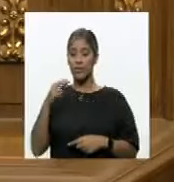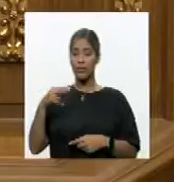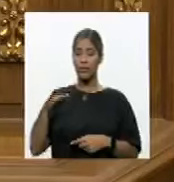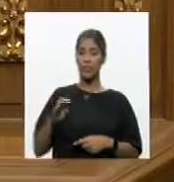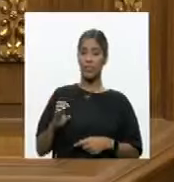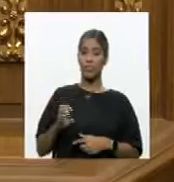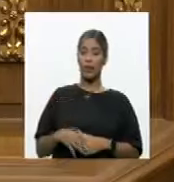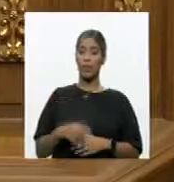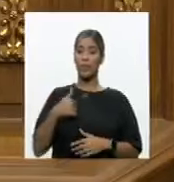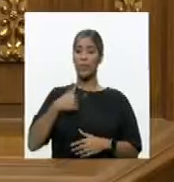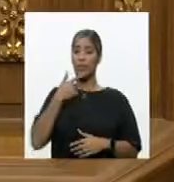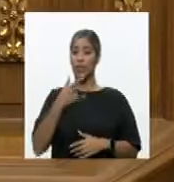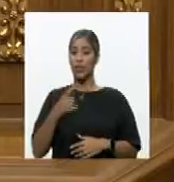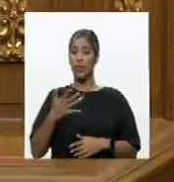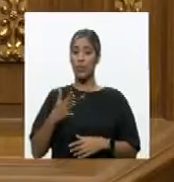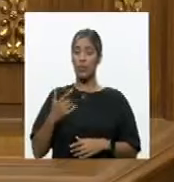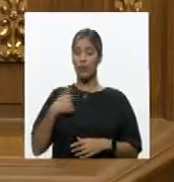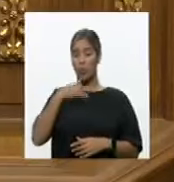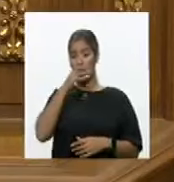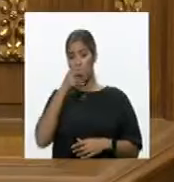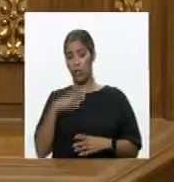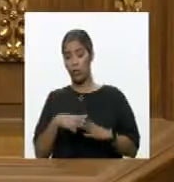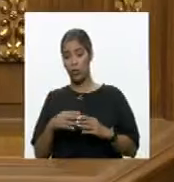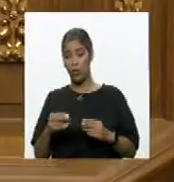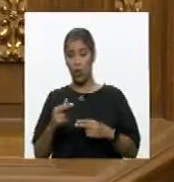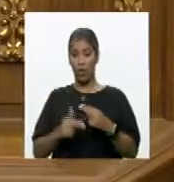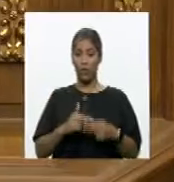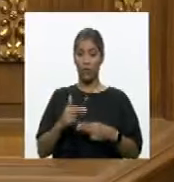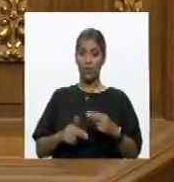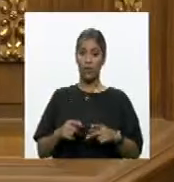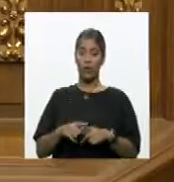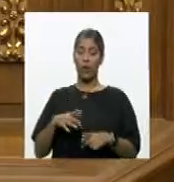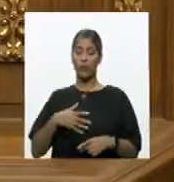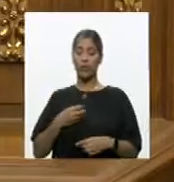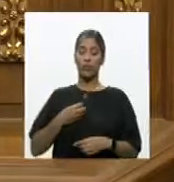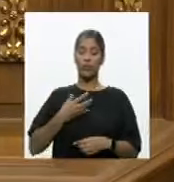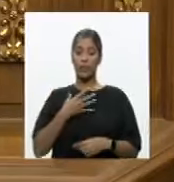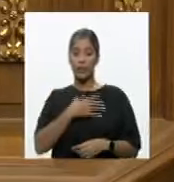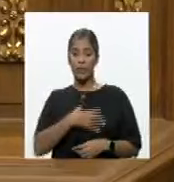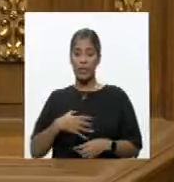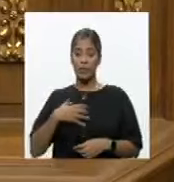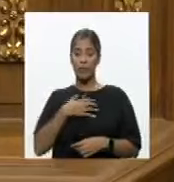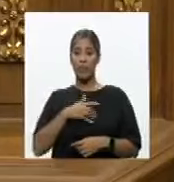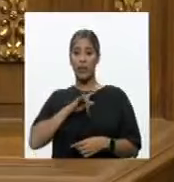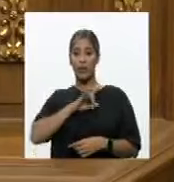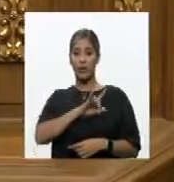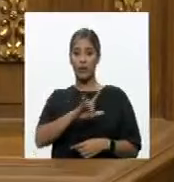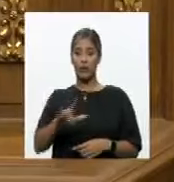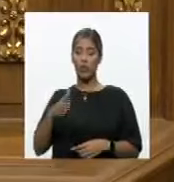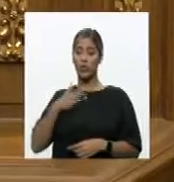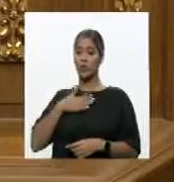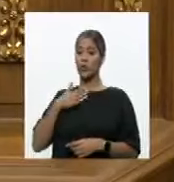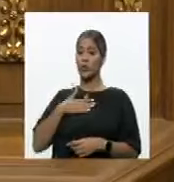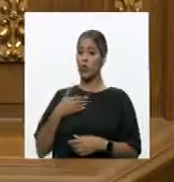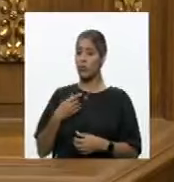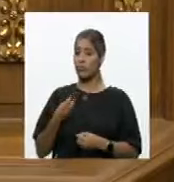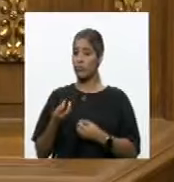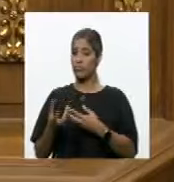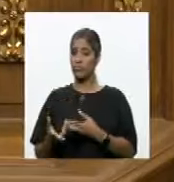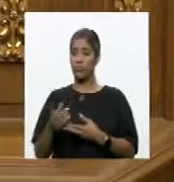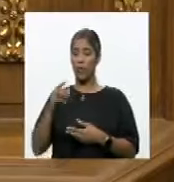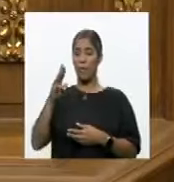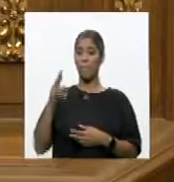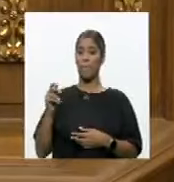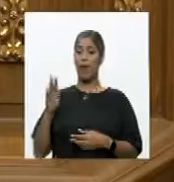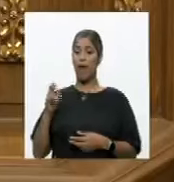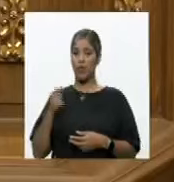déjeme decirle, a riesgo de parecer ridículo, que todo revolucionario está inspirado por sentimientos de amor. Y yo le hablaba de Pablo, que